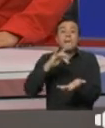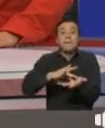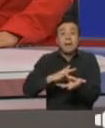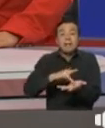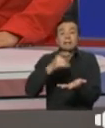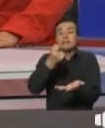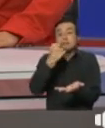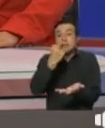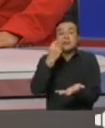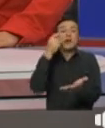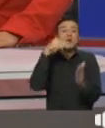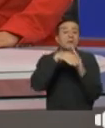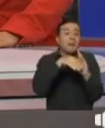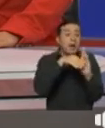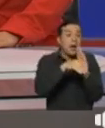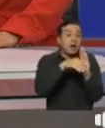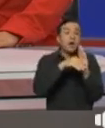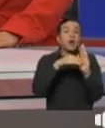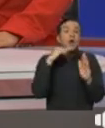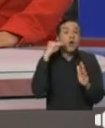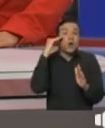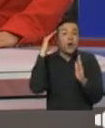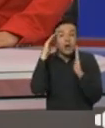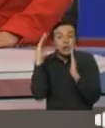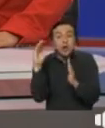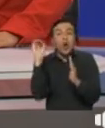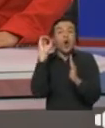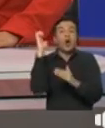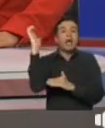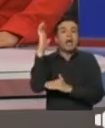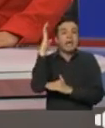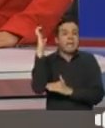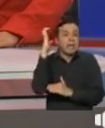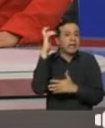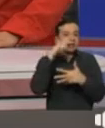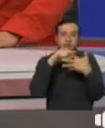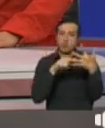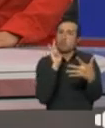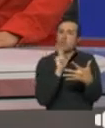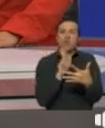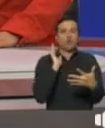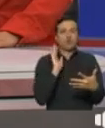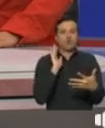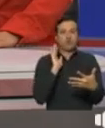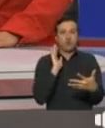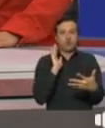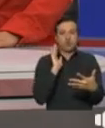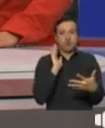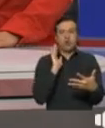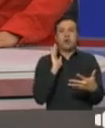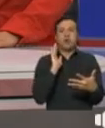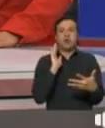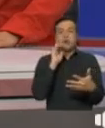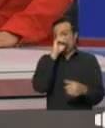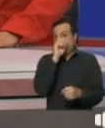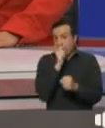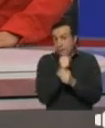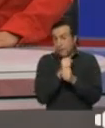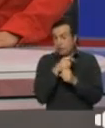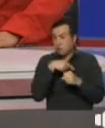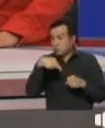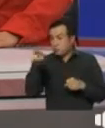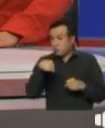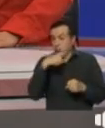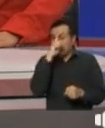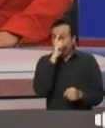los bancos para asistir a adultos mayores o a emergencias comprobadas, para ingreso o salida de trabajos que no puedan